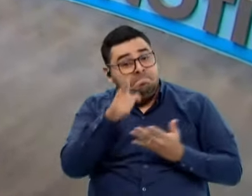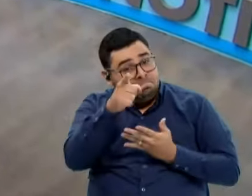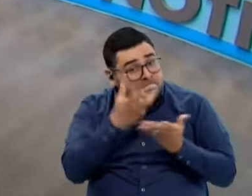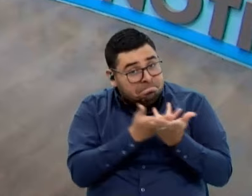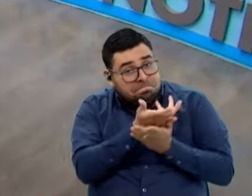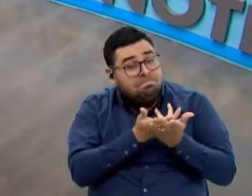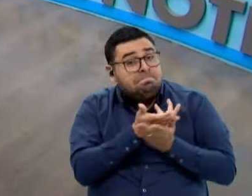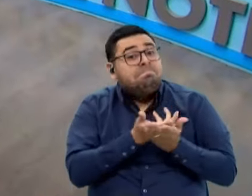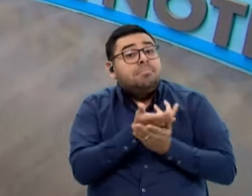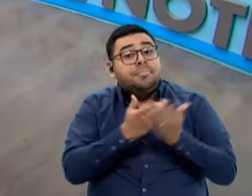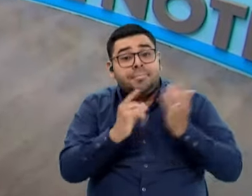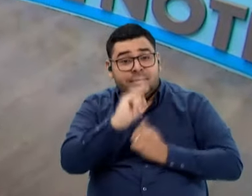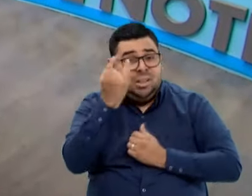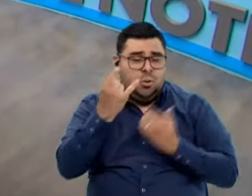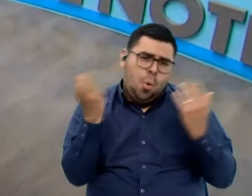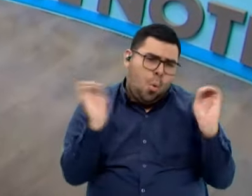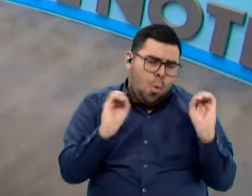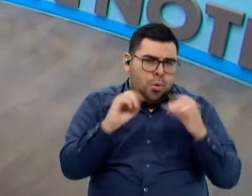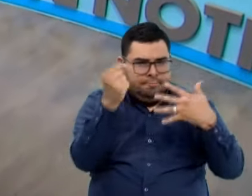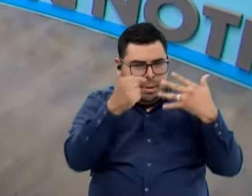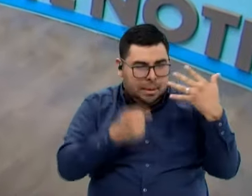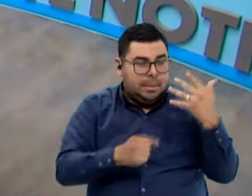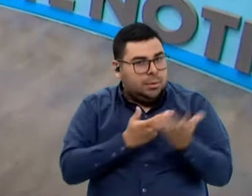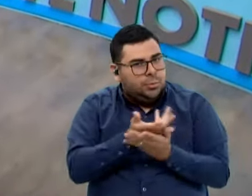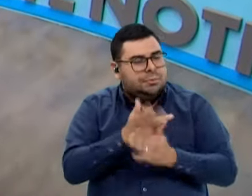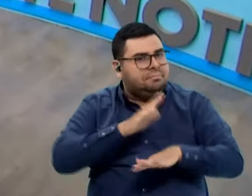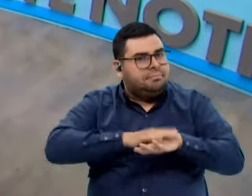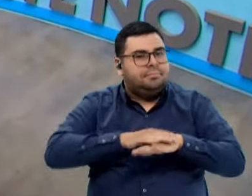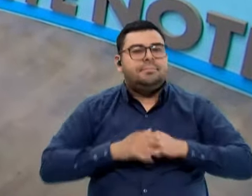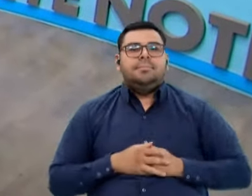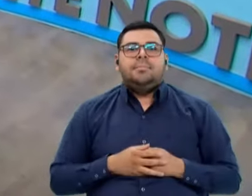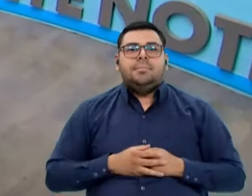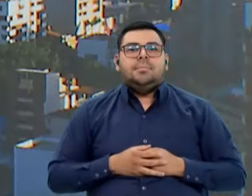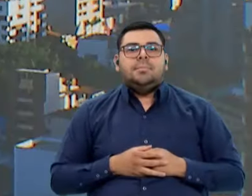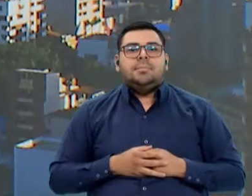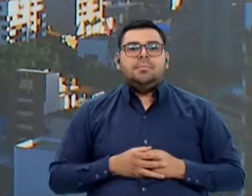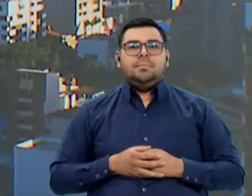decirle a estas personas y cuáles son las recomendaciones para la ciudadanía? Bueno, primero que todo,